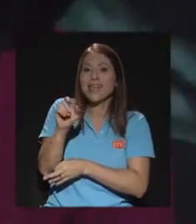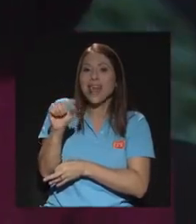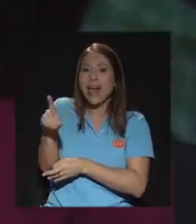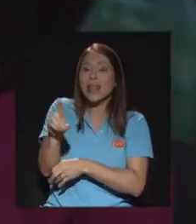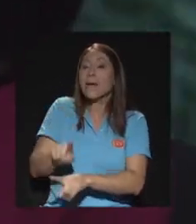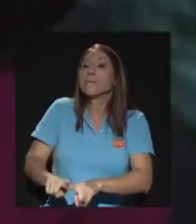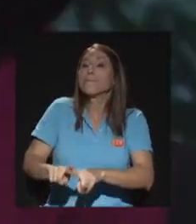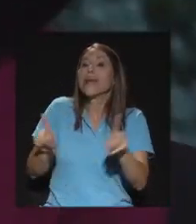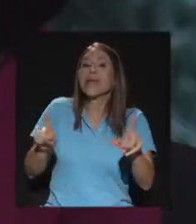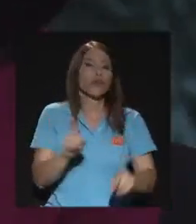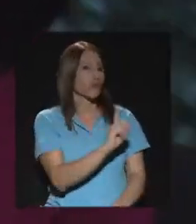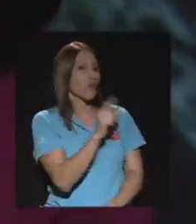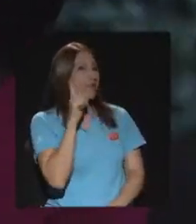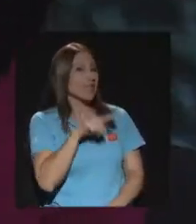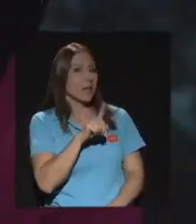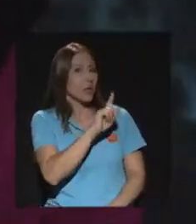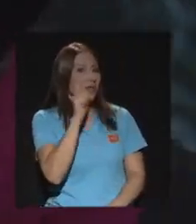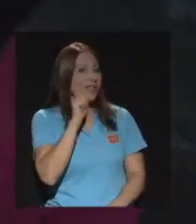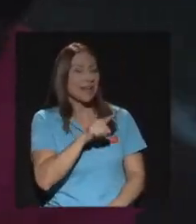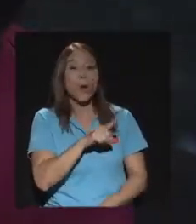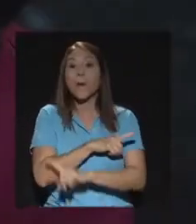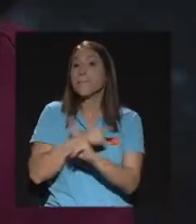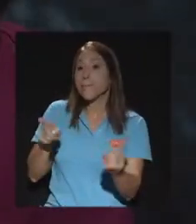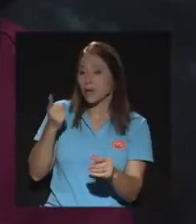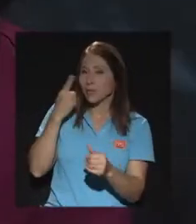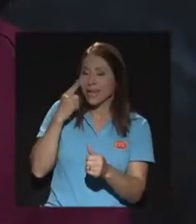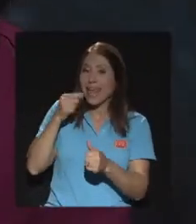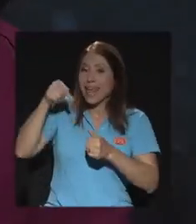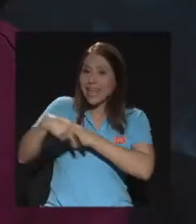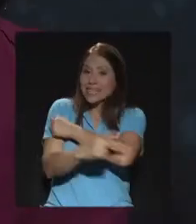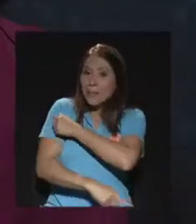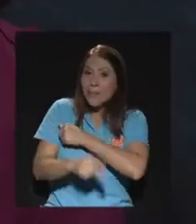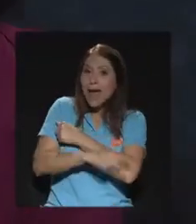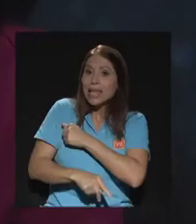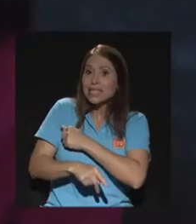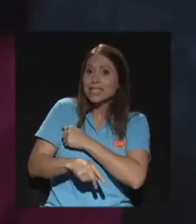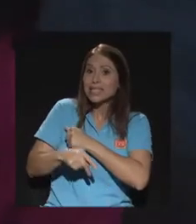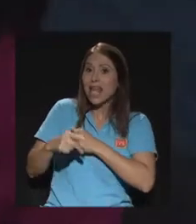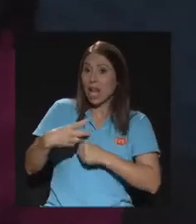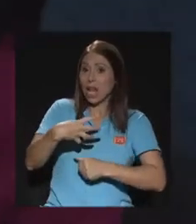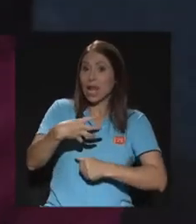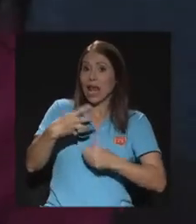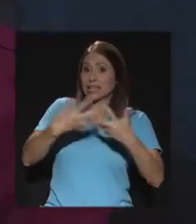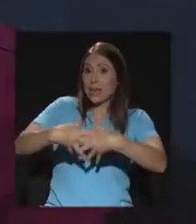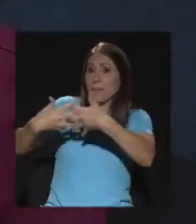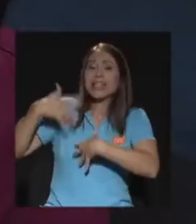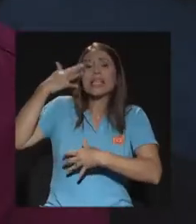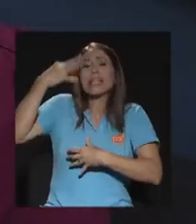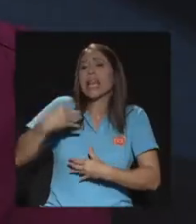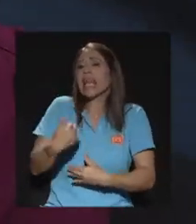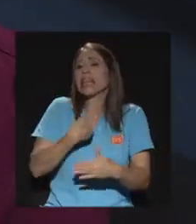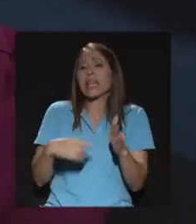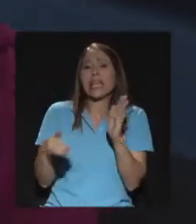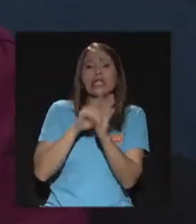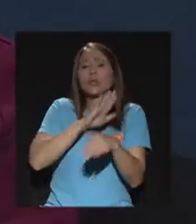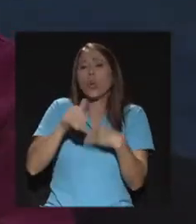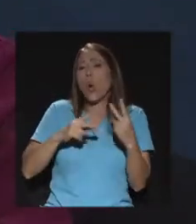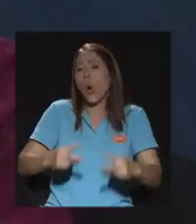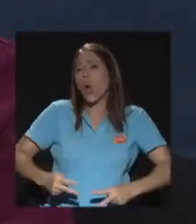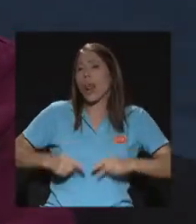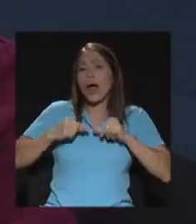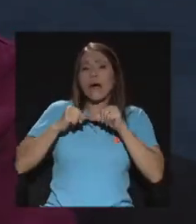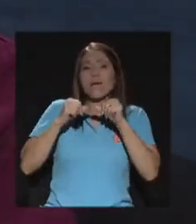que partir de una realidad. En este país se consideran las frecuencias vitalicias. Y aquí, en los contratos de concesión, que la mayoría vence